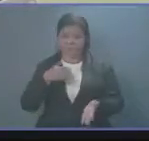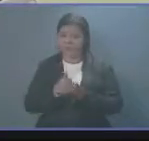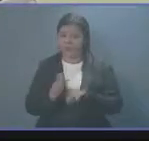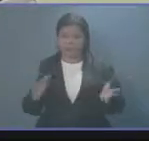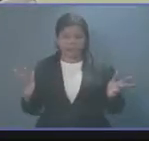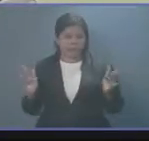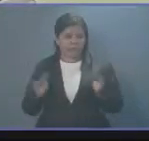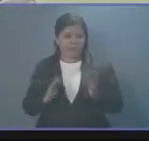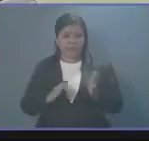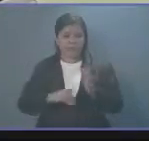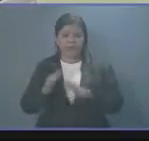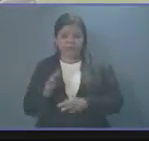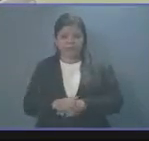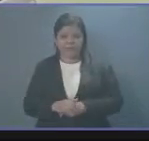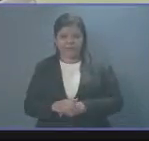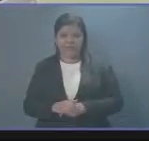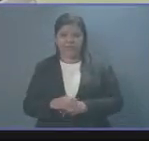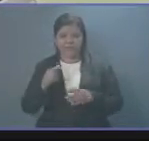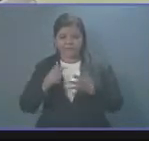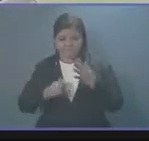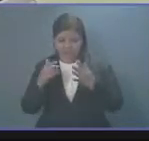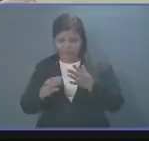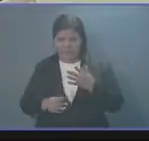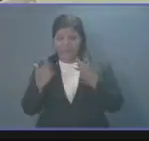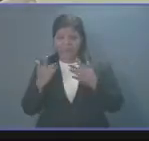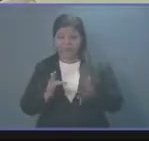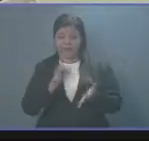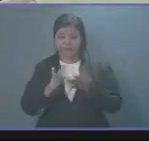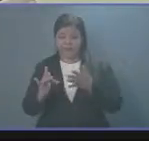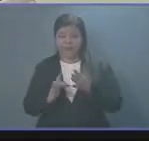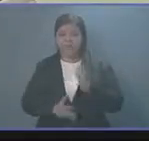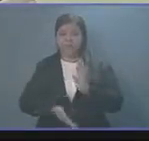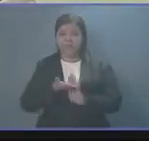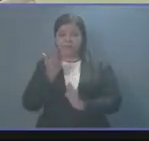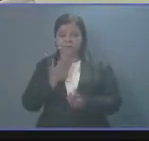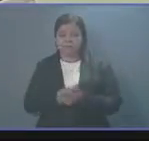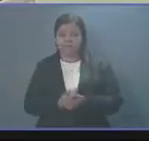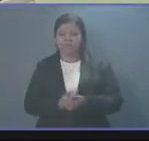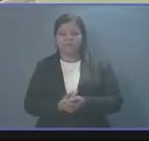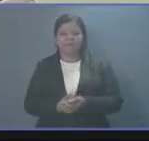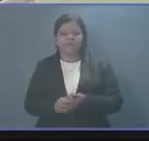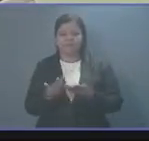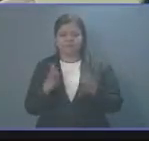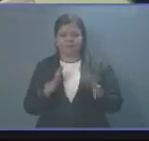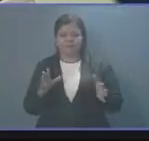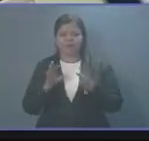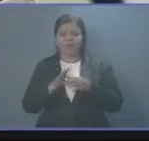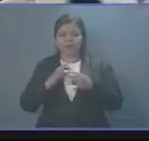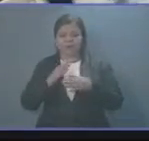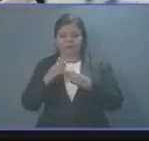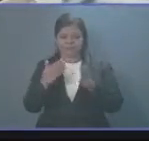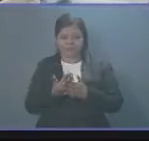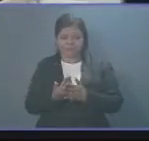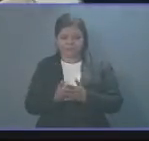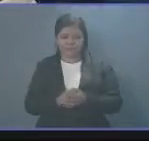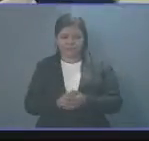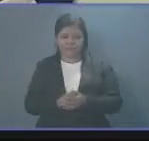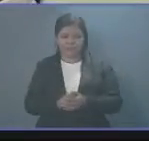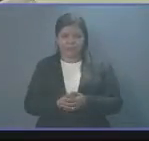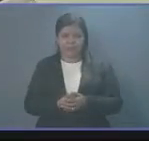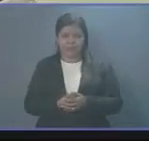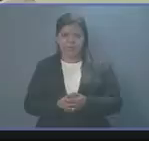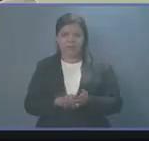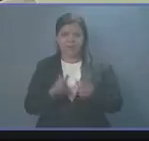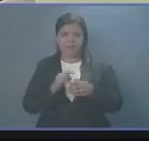instituto conforme a la ley, provocando un vacío que no permite el buen funcionamiento de dicho organismo. Por lo tanto, y por lo